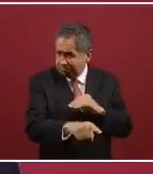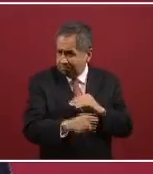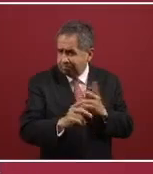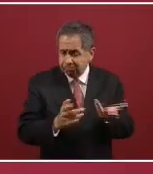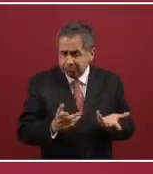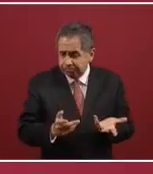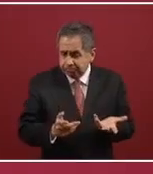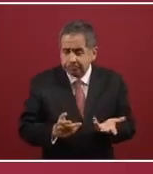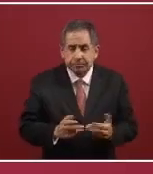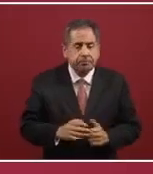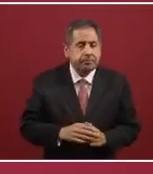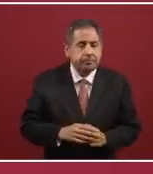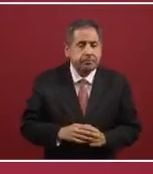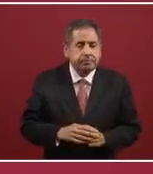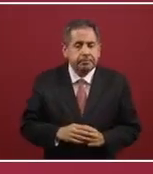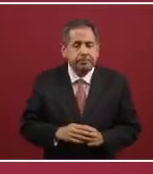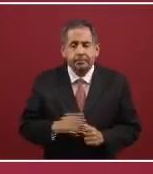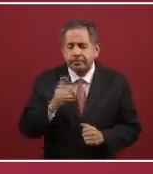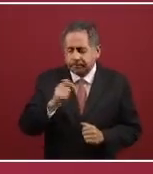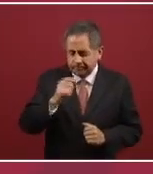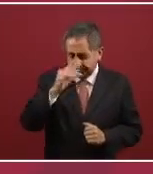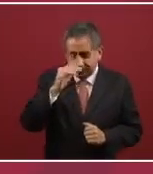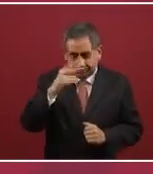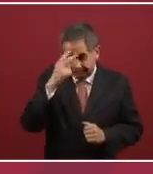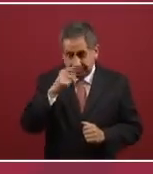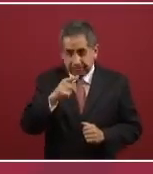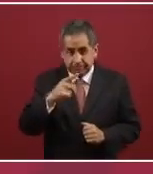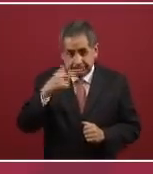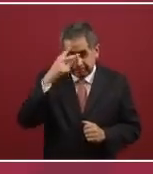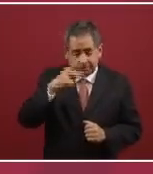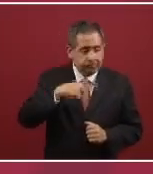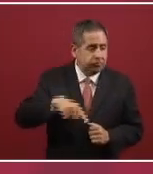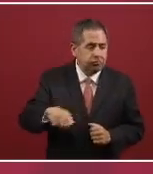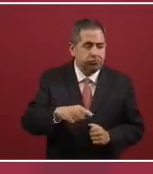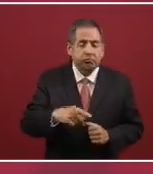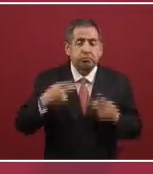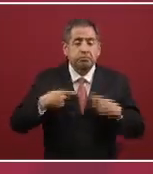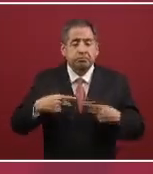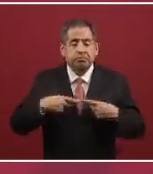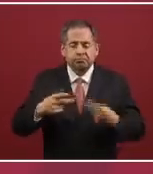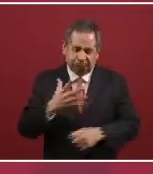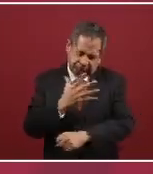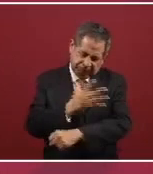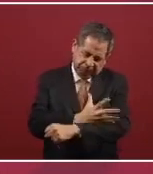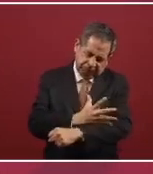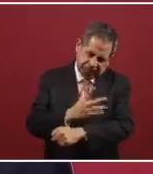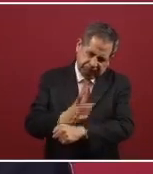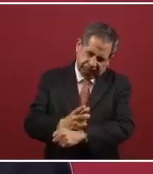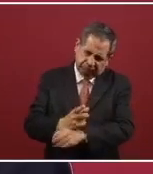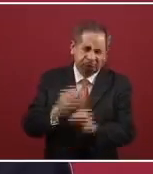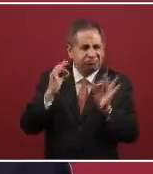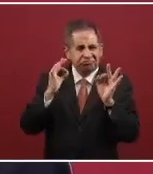La mayor riqueza de México es la honestidad de su pueblo.